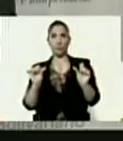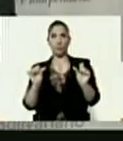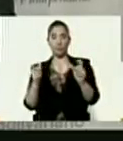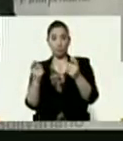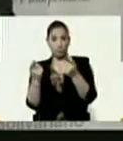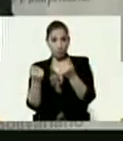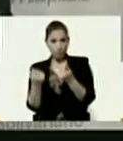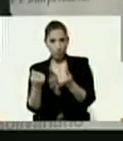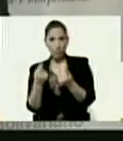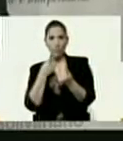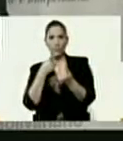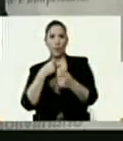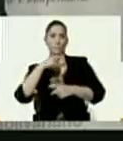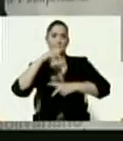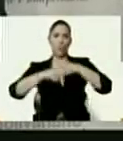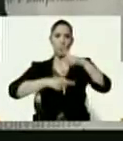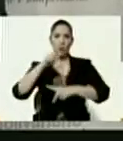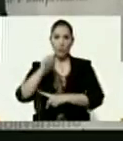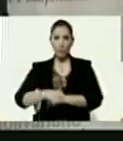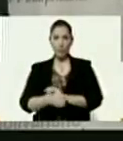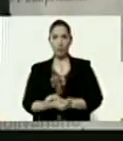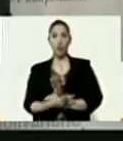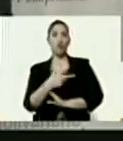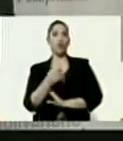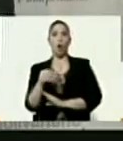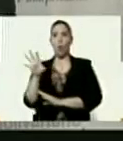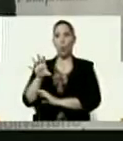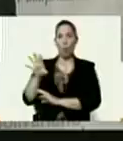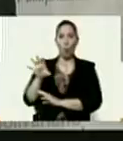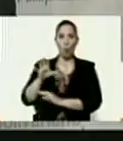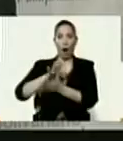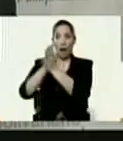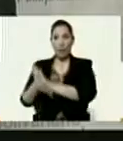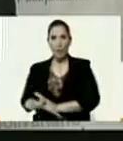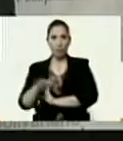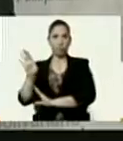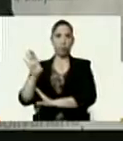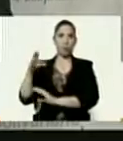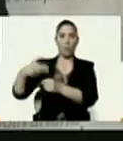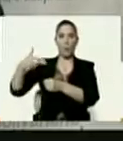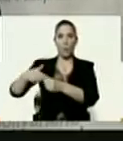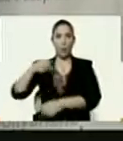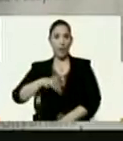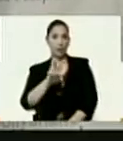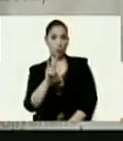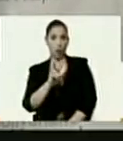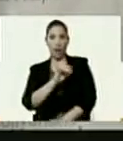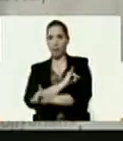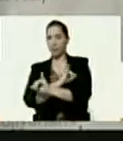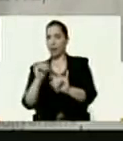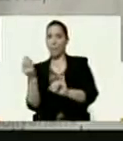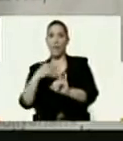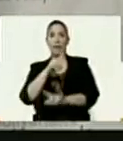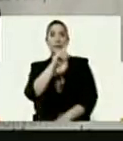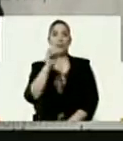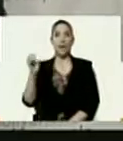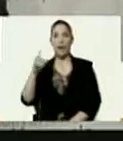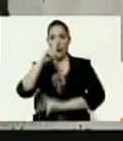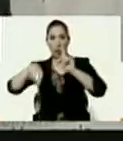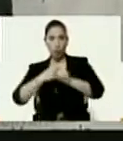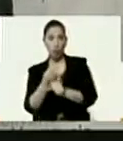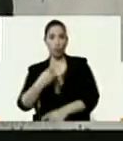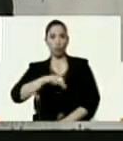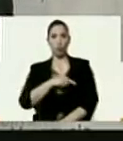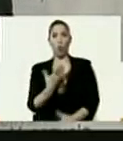económico. Vamos a hacer un proceso también de no depender, de acabar con el sistema rentístico petrolero en Venezuela, que ya va para más de 100 años y que nos